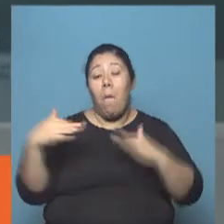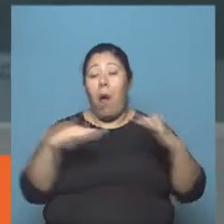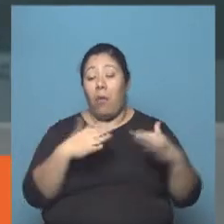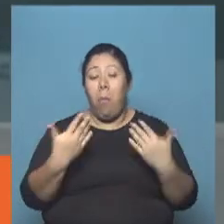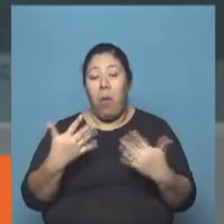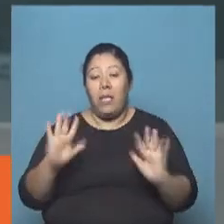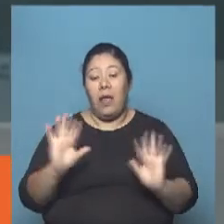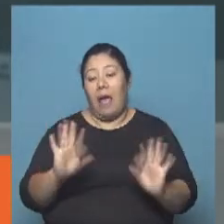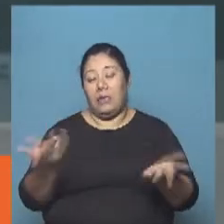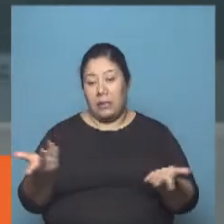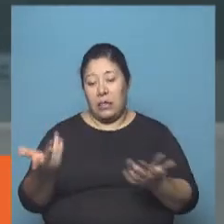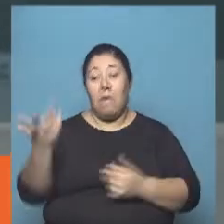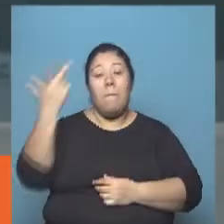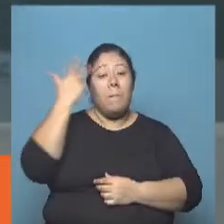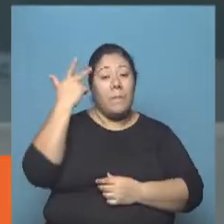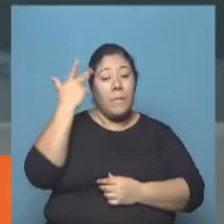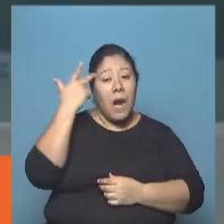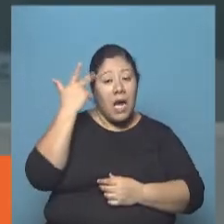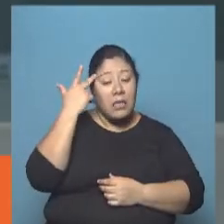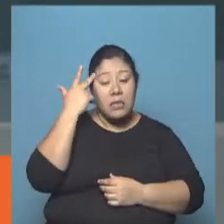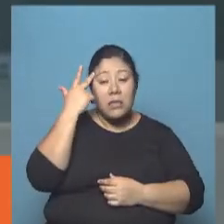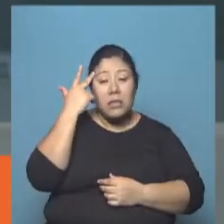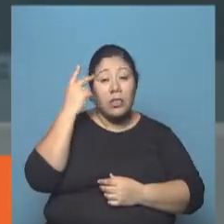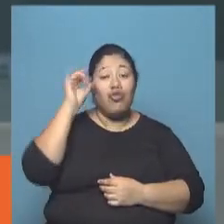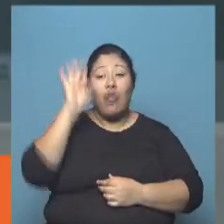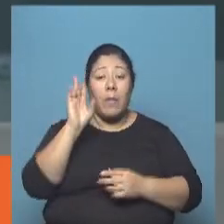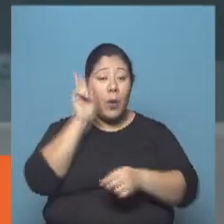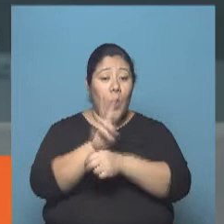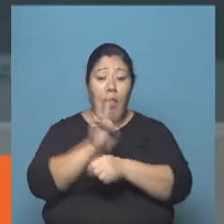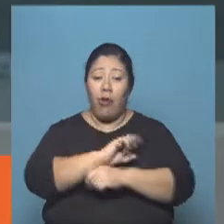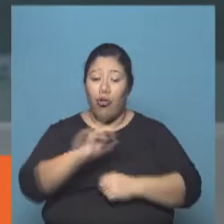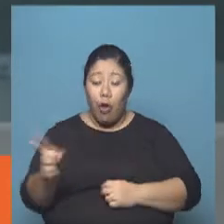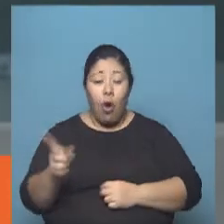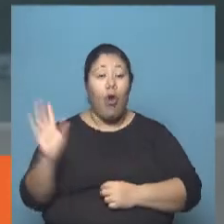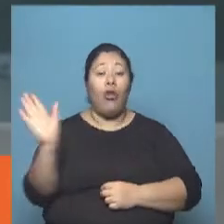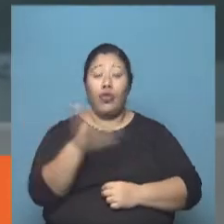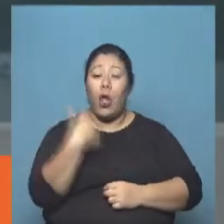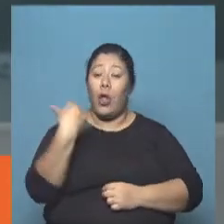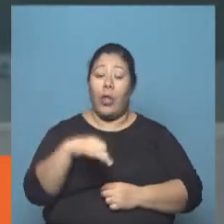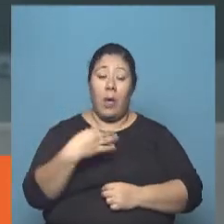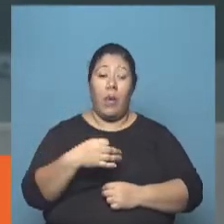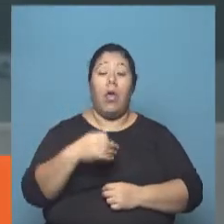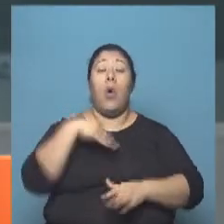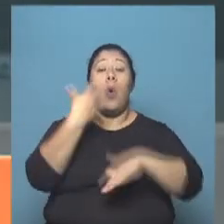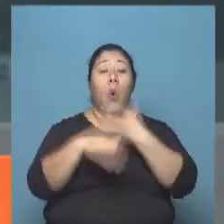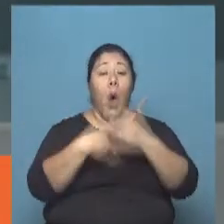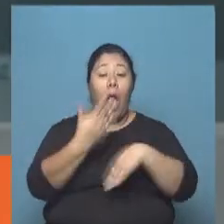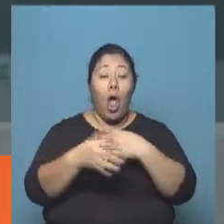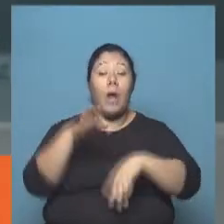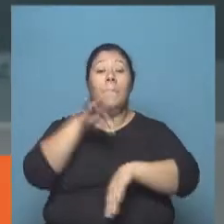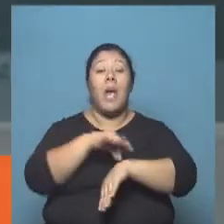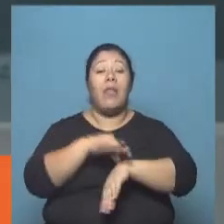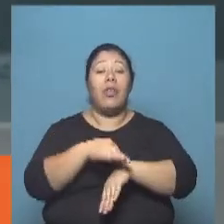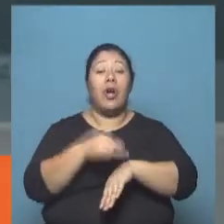Y en el caso de Leo, como en el caso de cualquier otro futbolista, una vez que tiene el alta médica, los jugadores están para jugar, más allá de